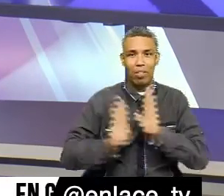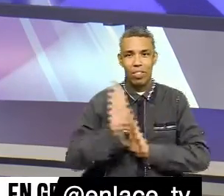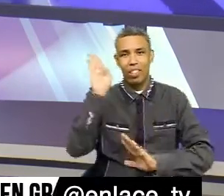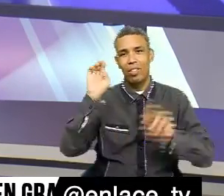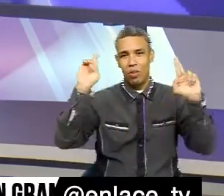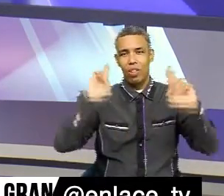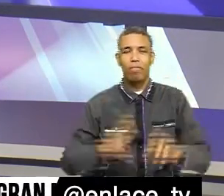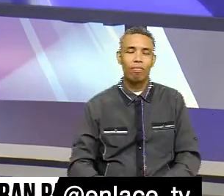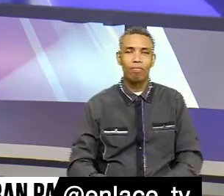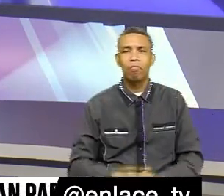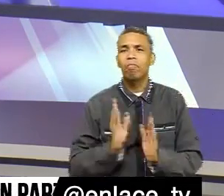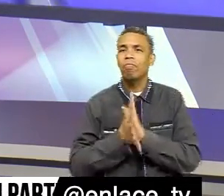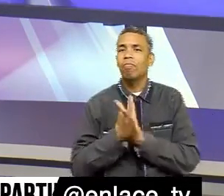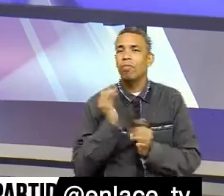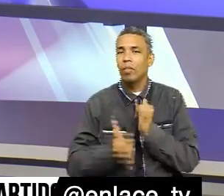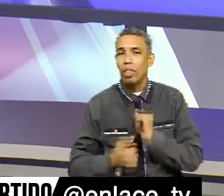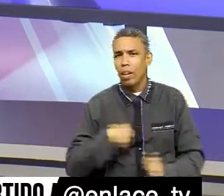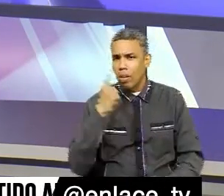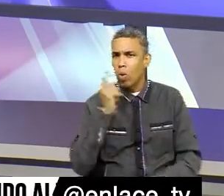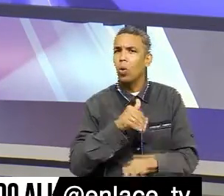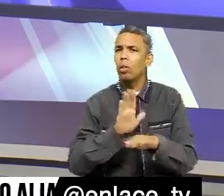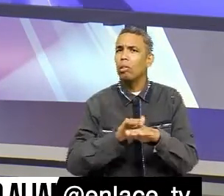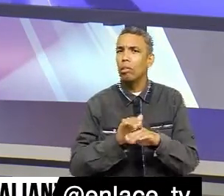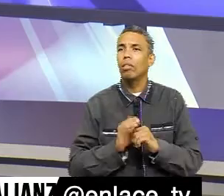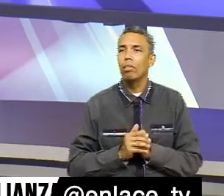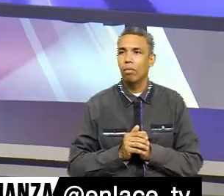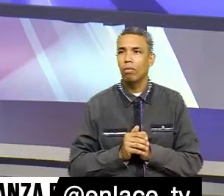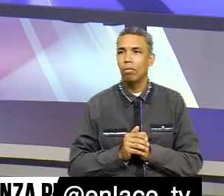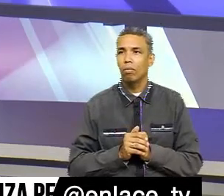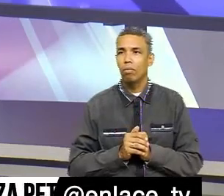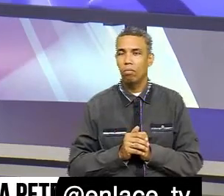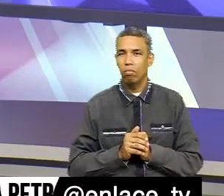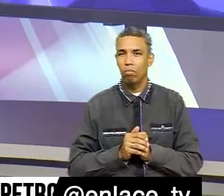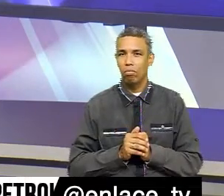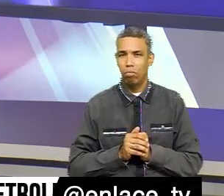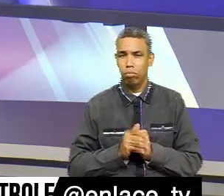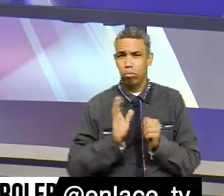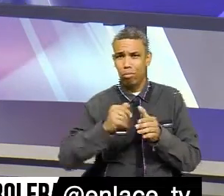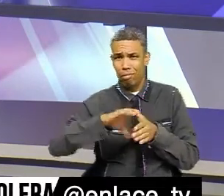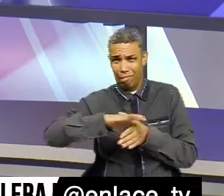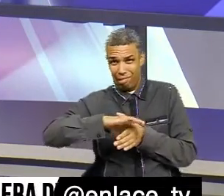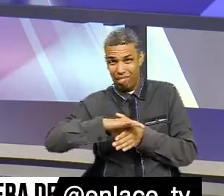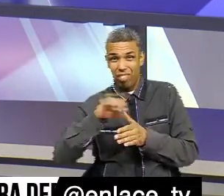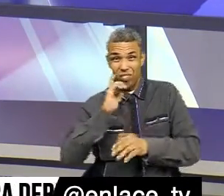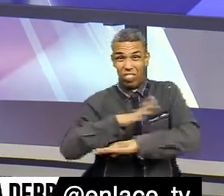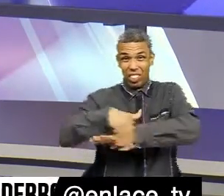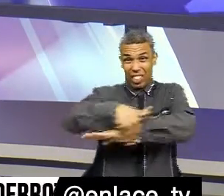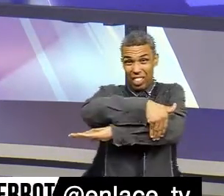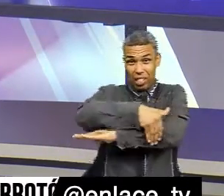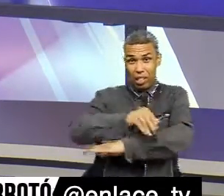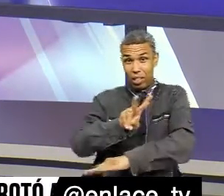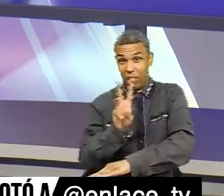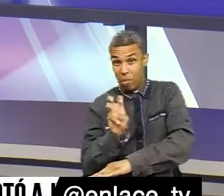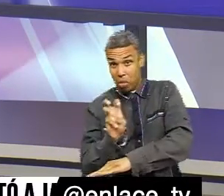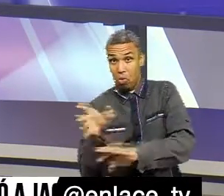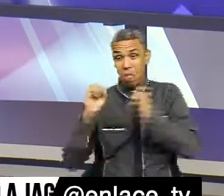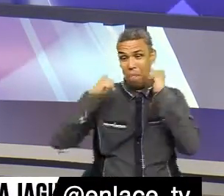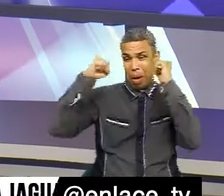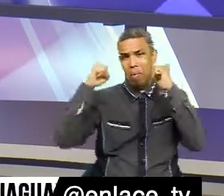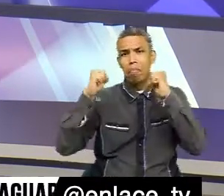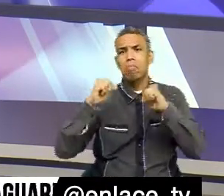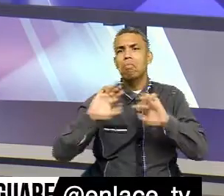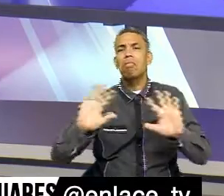cultura y entretenimiento, pero mucha atención porque luego de un bloqueo protagonizado por algunos taxistas en la carrera 28, la vía fue despejada. En el lugar